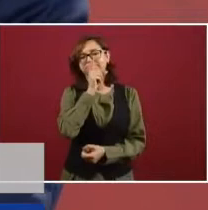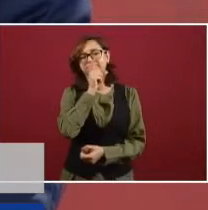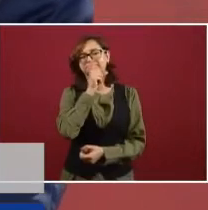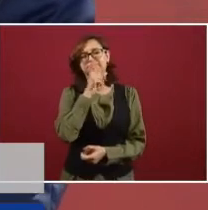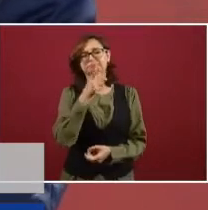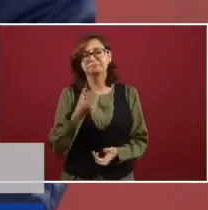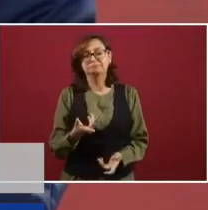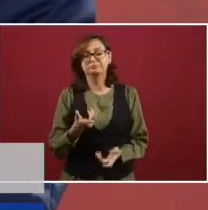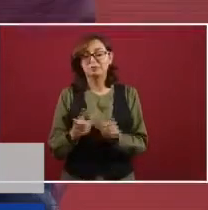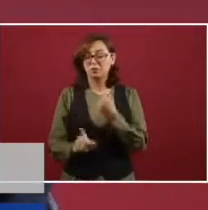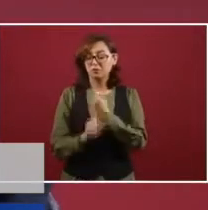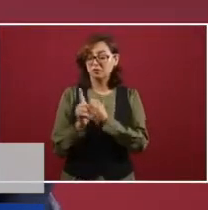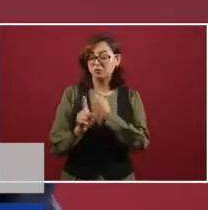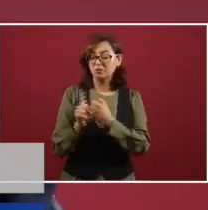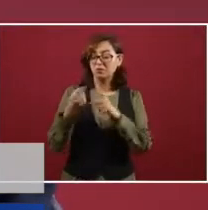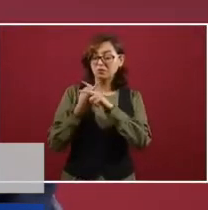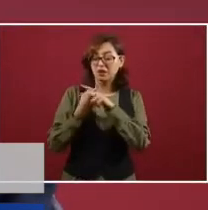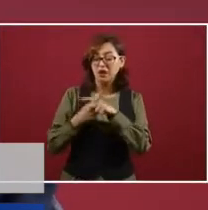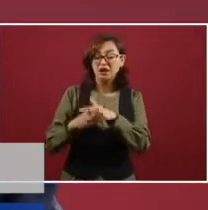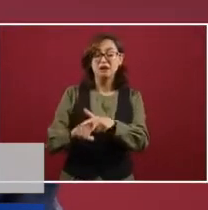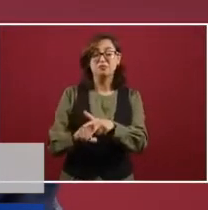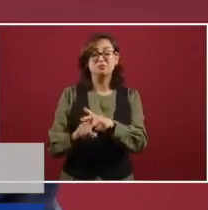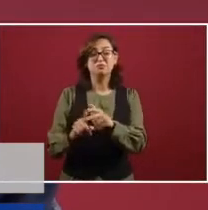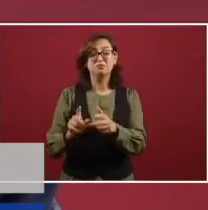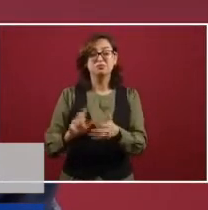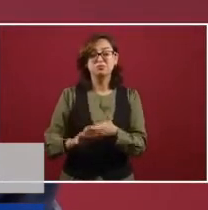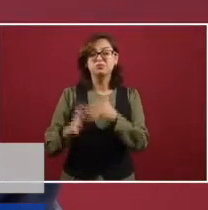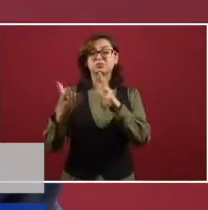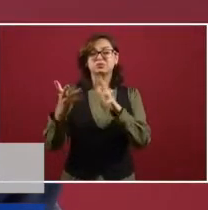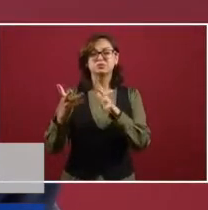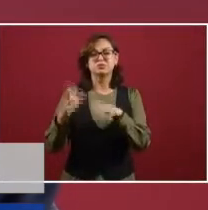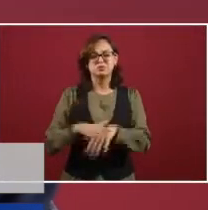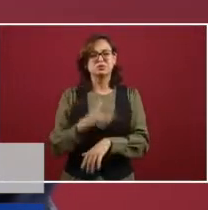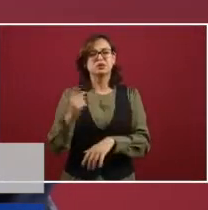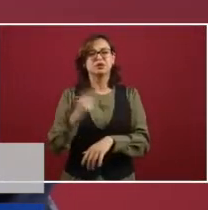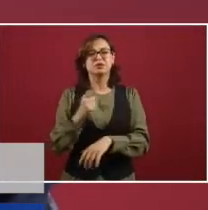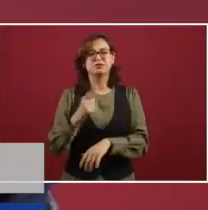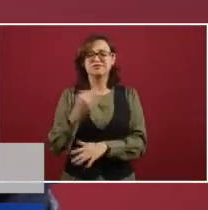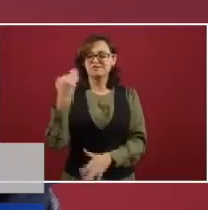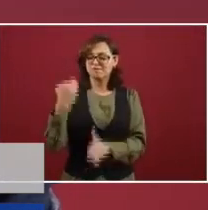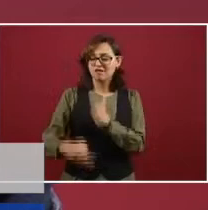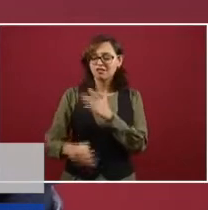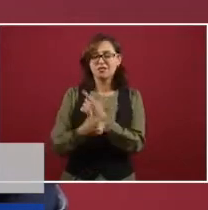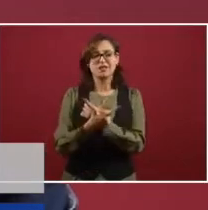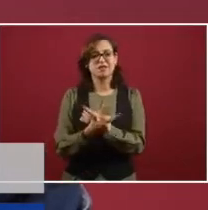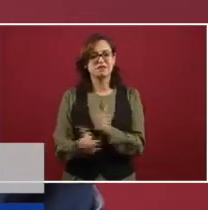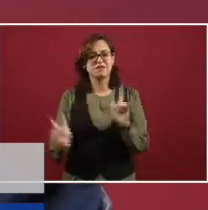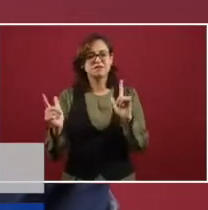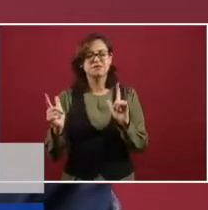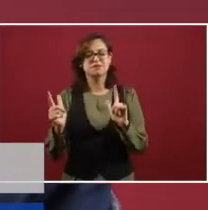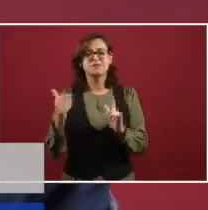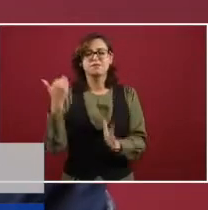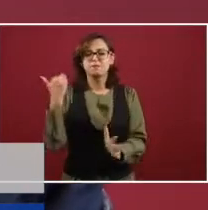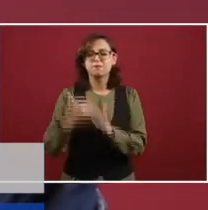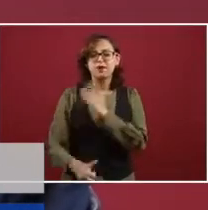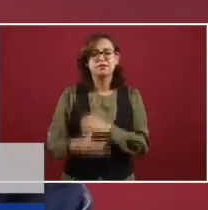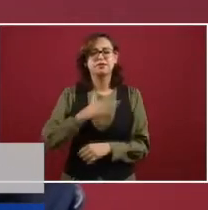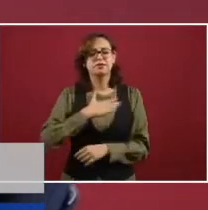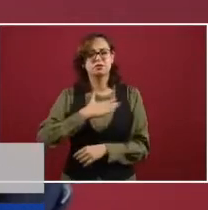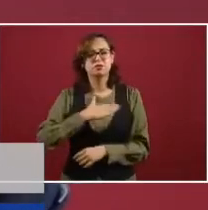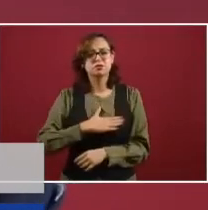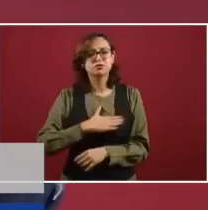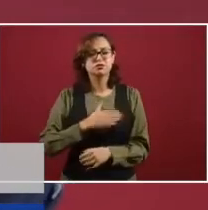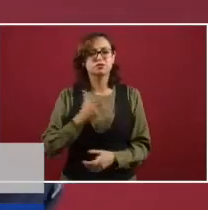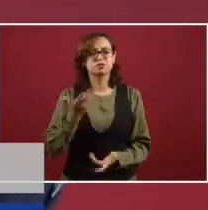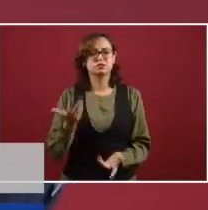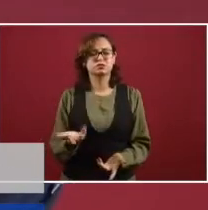y desaparición. Nunca más un 68 en México. Se continuará gobernando sin violencia y sin violar derechos humanos. Nada por la